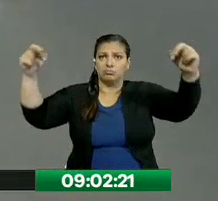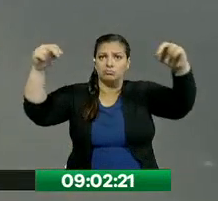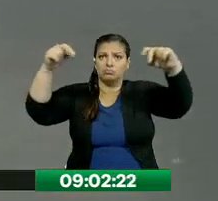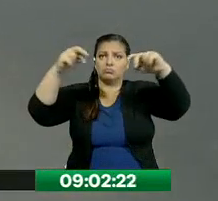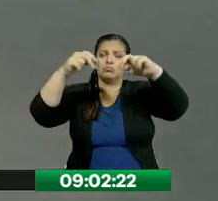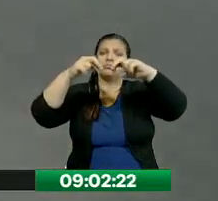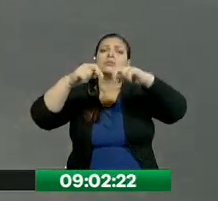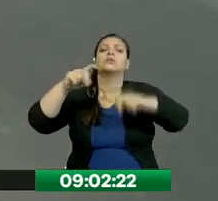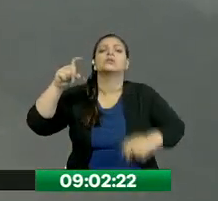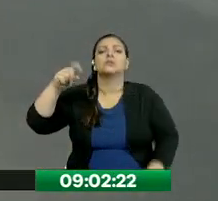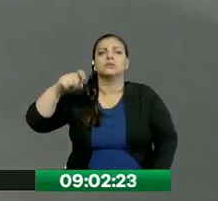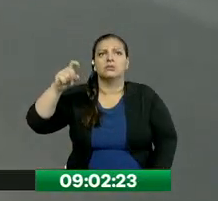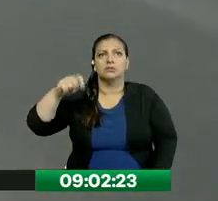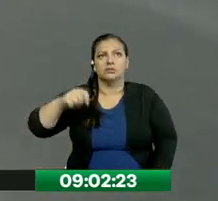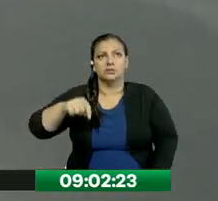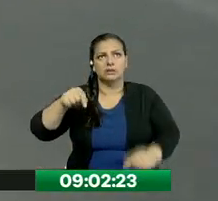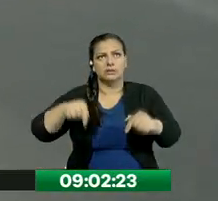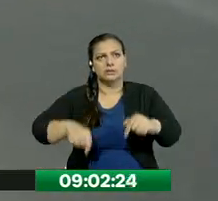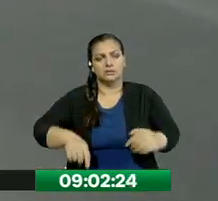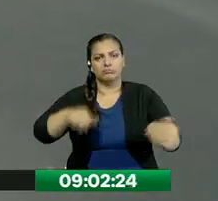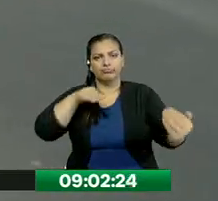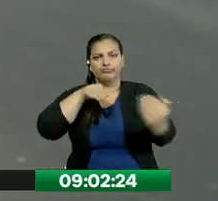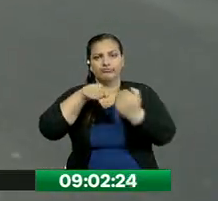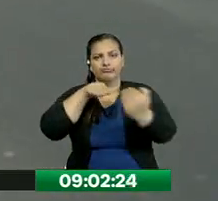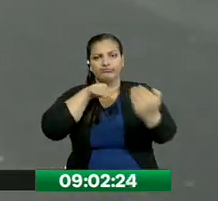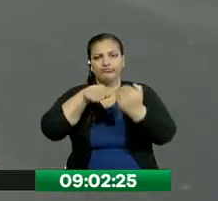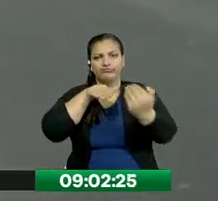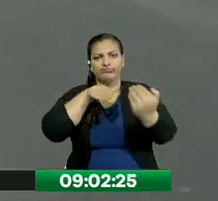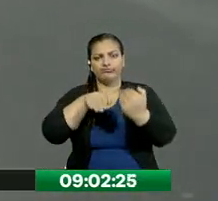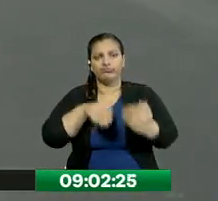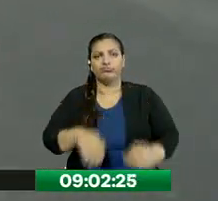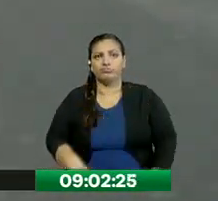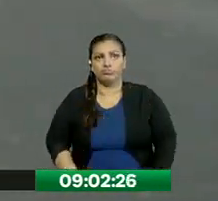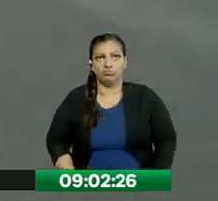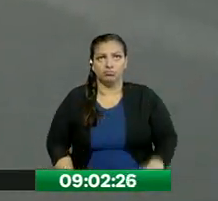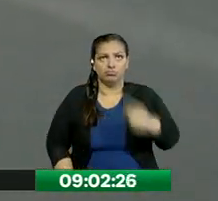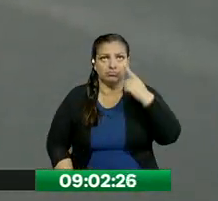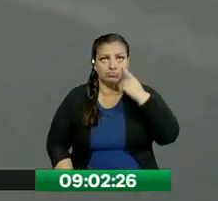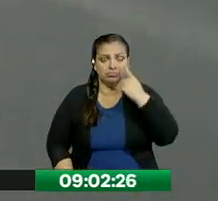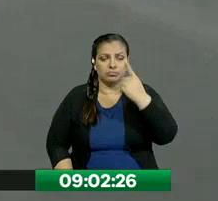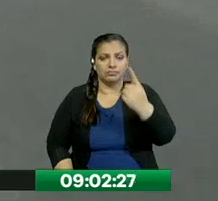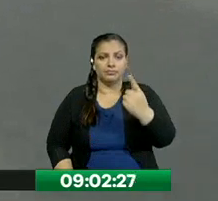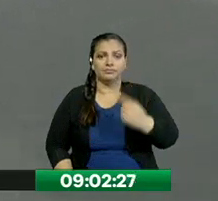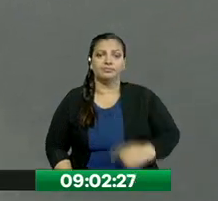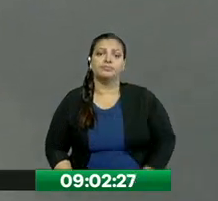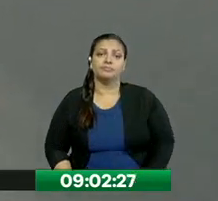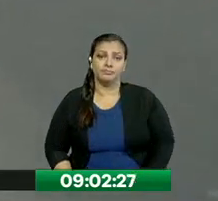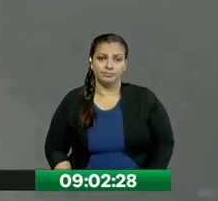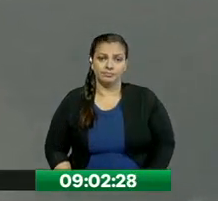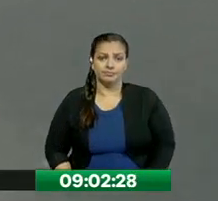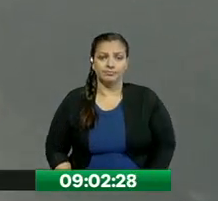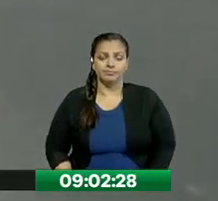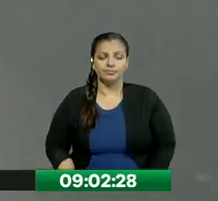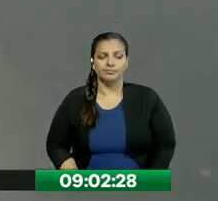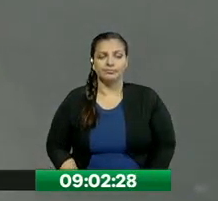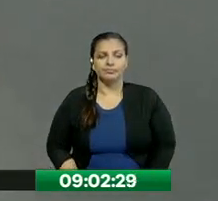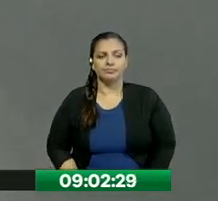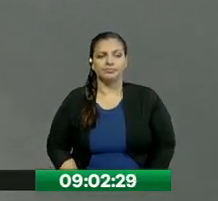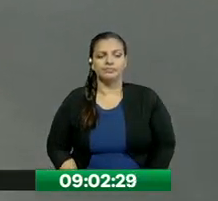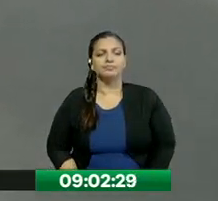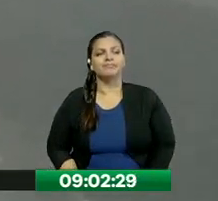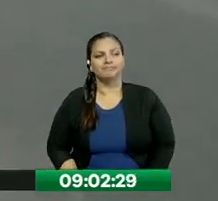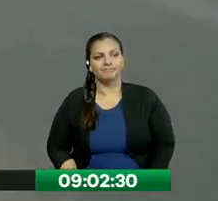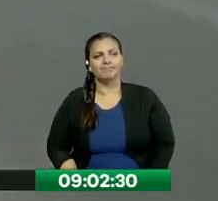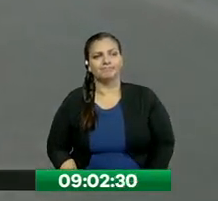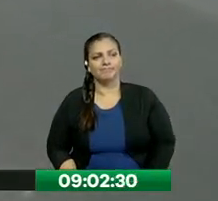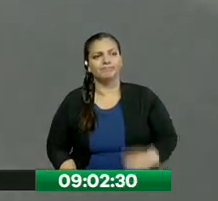para el vigilante, porque vivimos ubicados donde hay una curva, entonces lo necesario sería un paso peatonal. Ya,